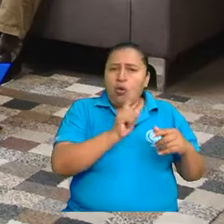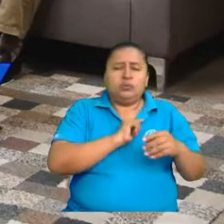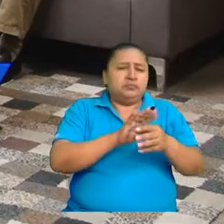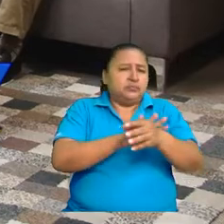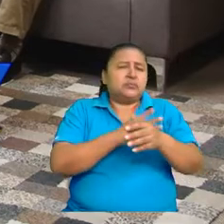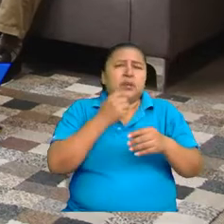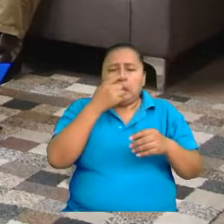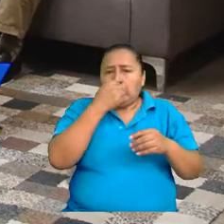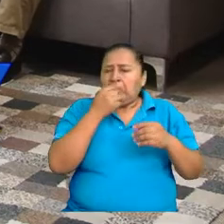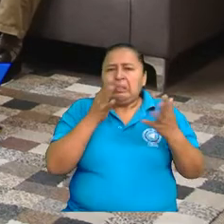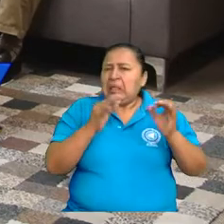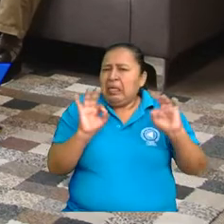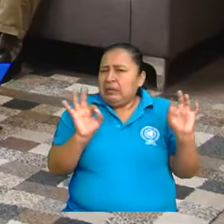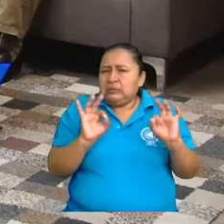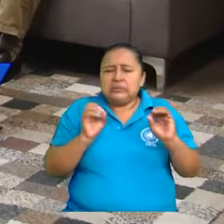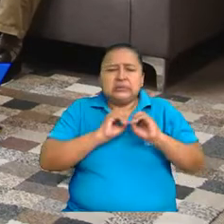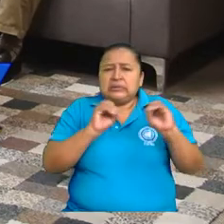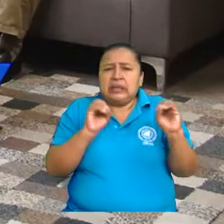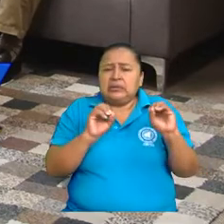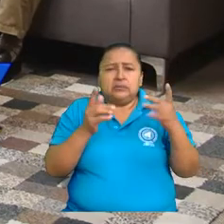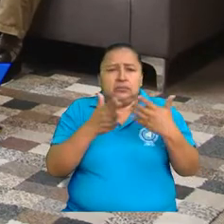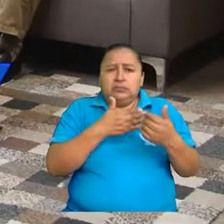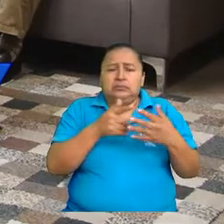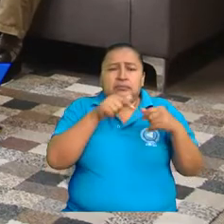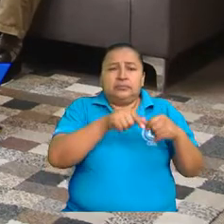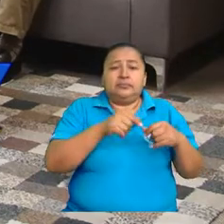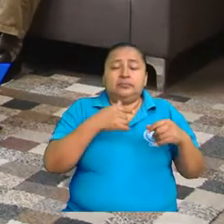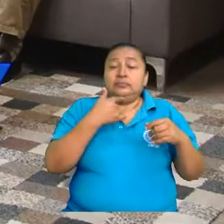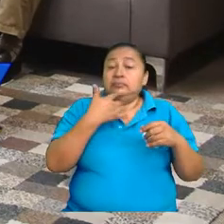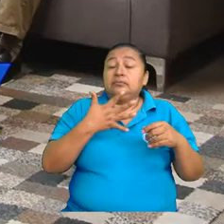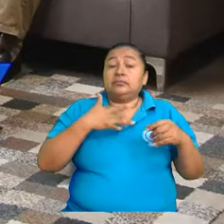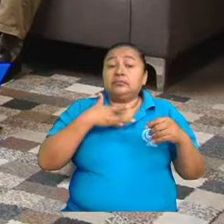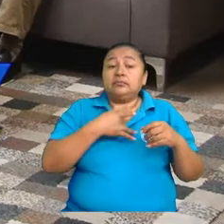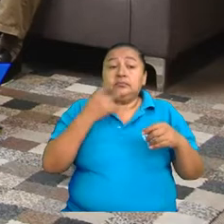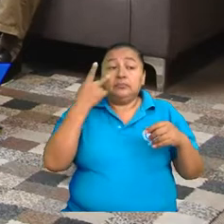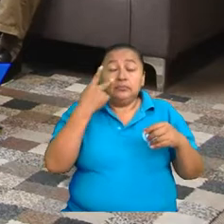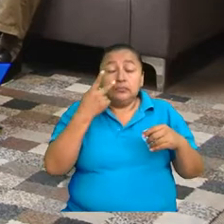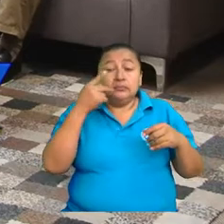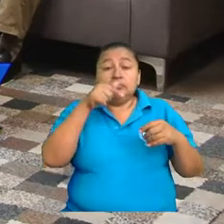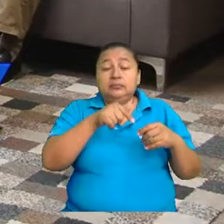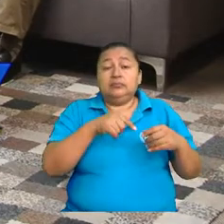síntomas, ¿verdad? Claro. Aunque no tenga síntomas, porque necesitamos estar viendo si en un